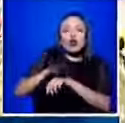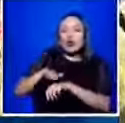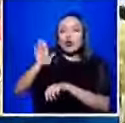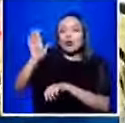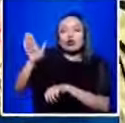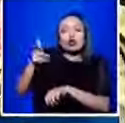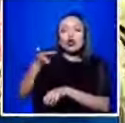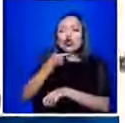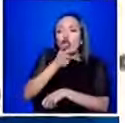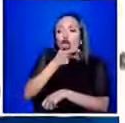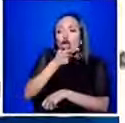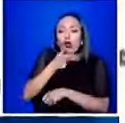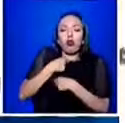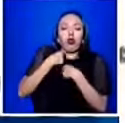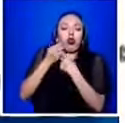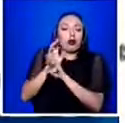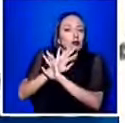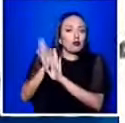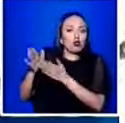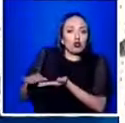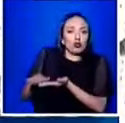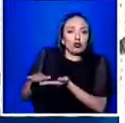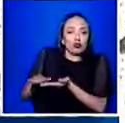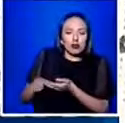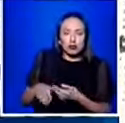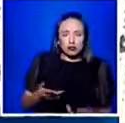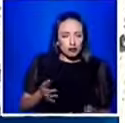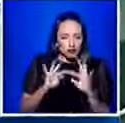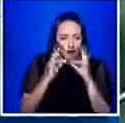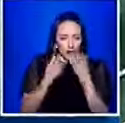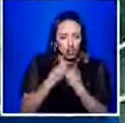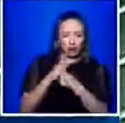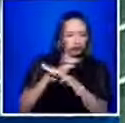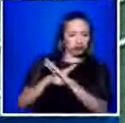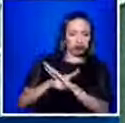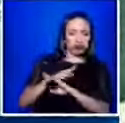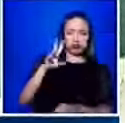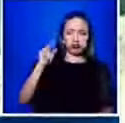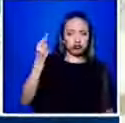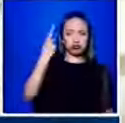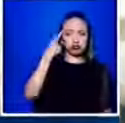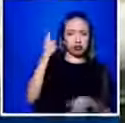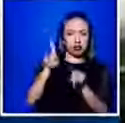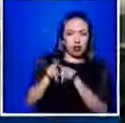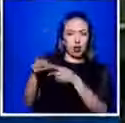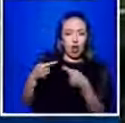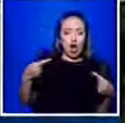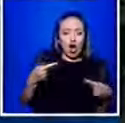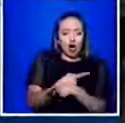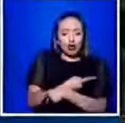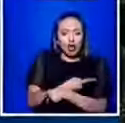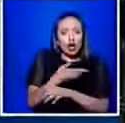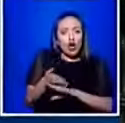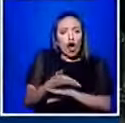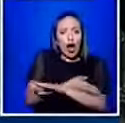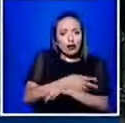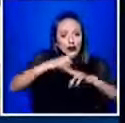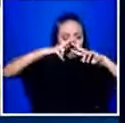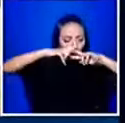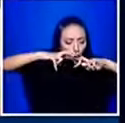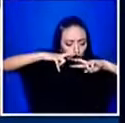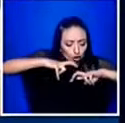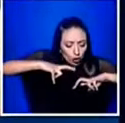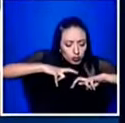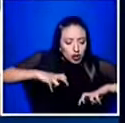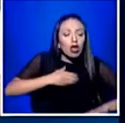pulmonar por consumo de alcohol. Sus familiares rechazaron el informe forense y el dictamen fiscal porque contradice la autopsia que determina que falleció